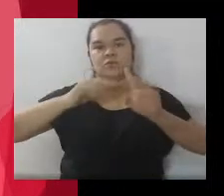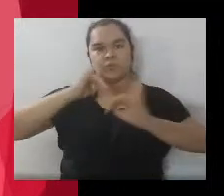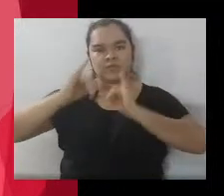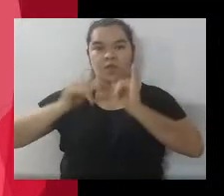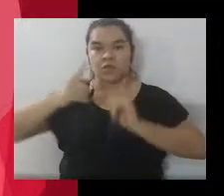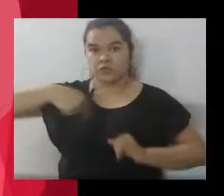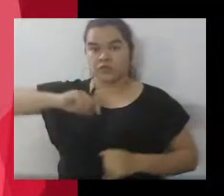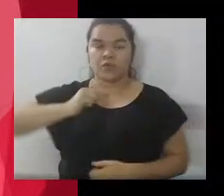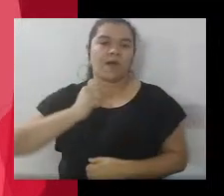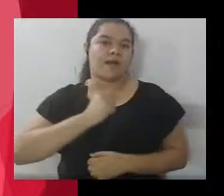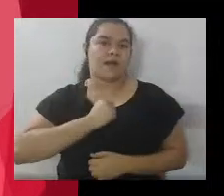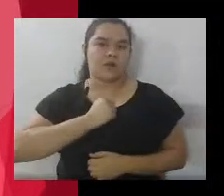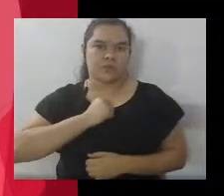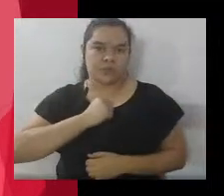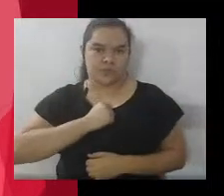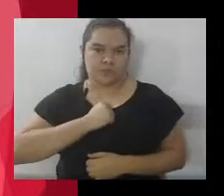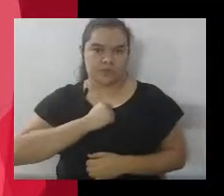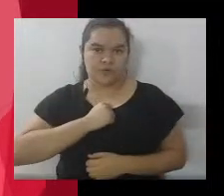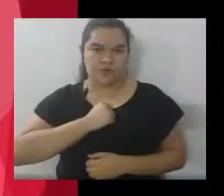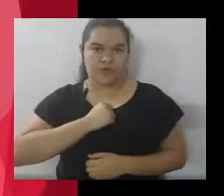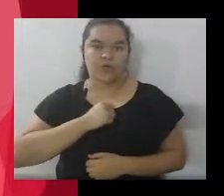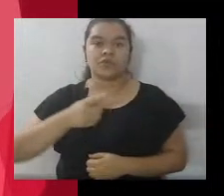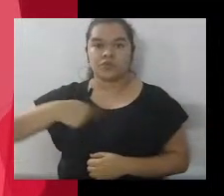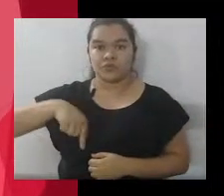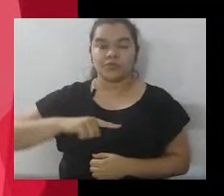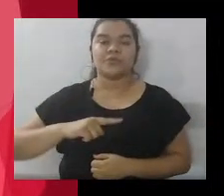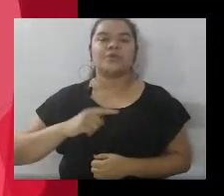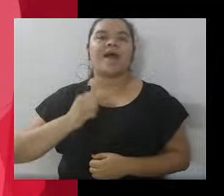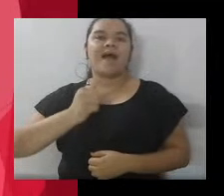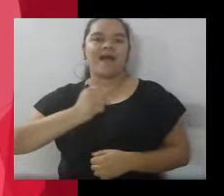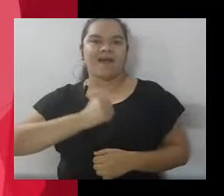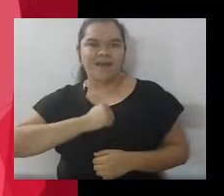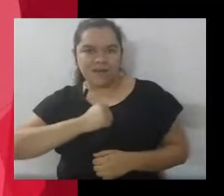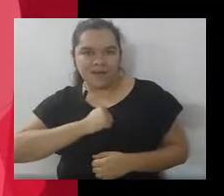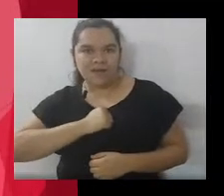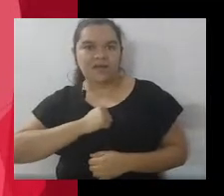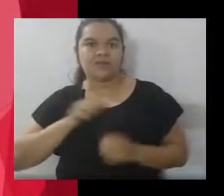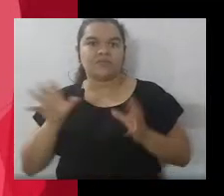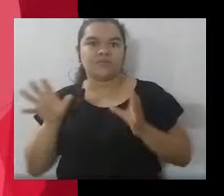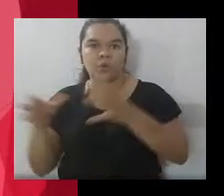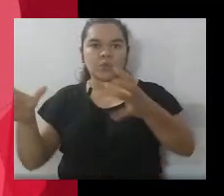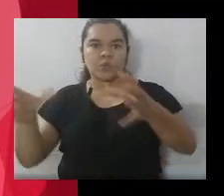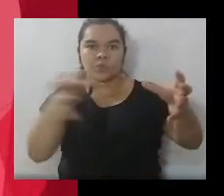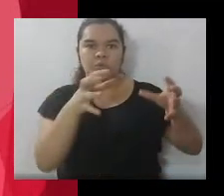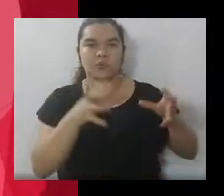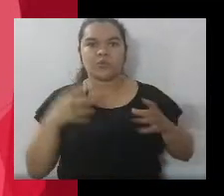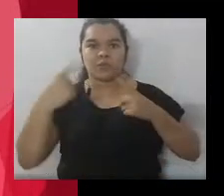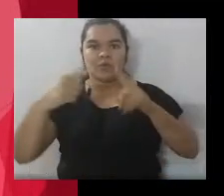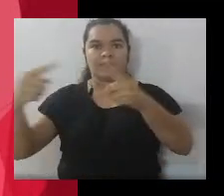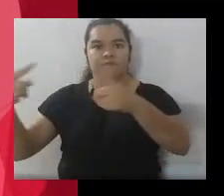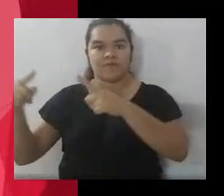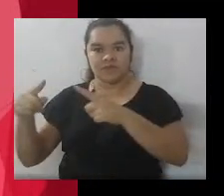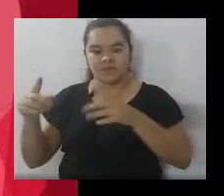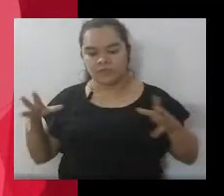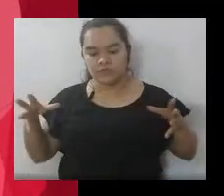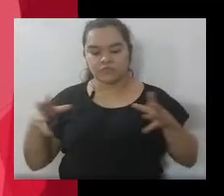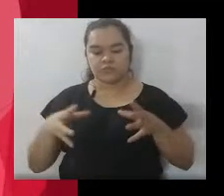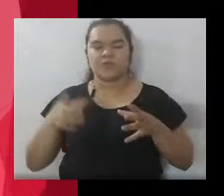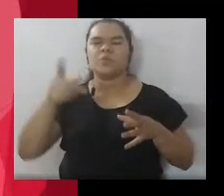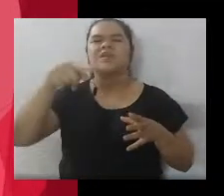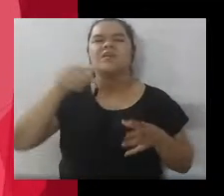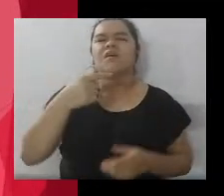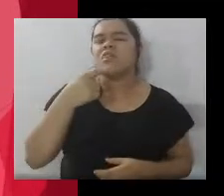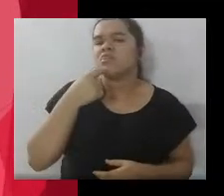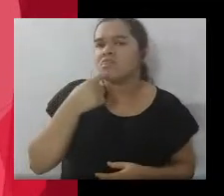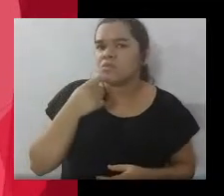Agrimensura, tenemos una unión de estudiantes, el cual si quieren saber un poco más de lo que es la carrera, si